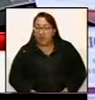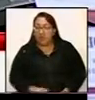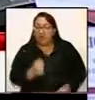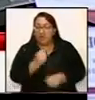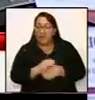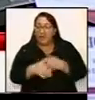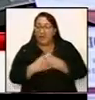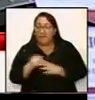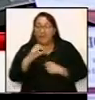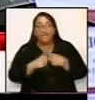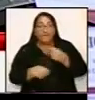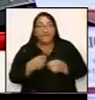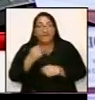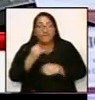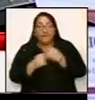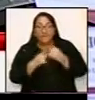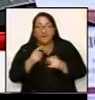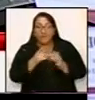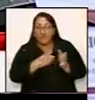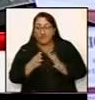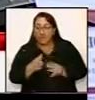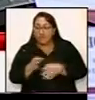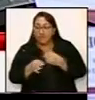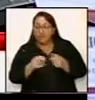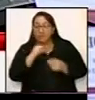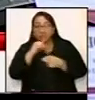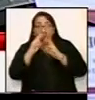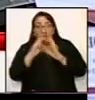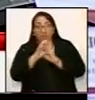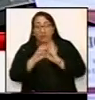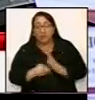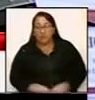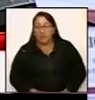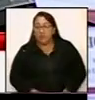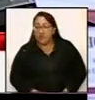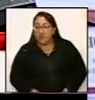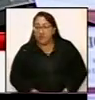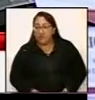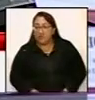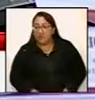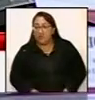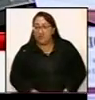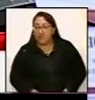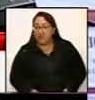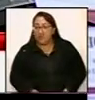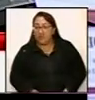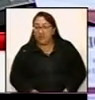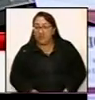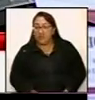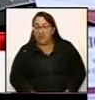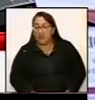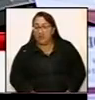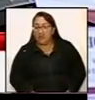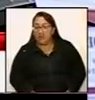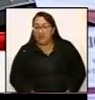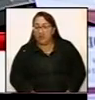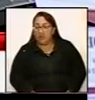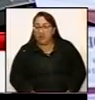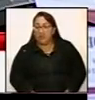de la cooperación internacional privada, esa parte se declara inconstitucional por el Tribunal Constitucional. Entonces, para que